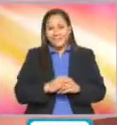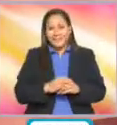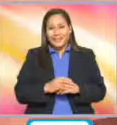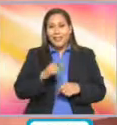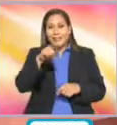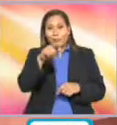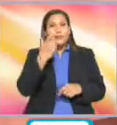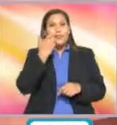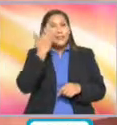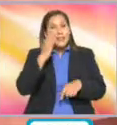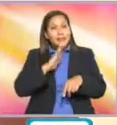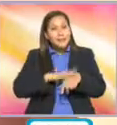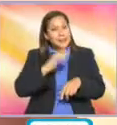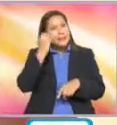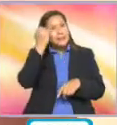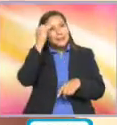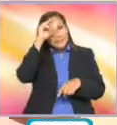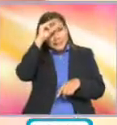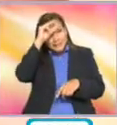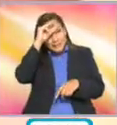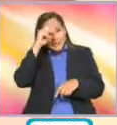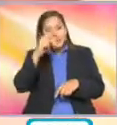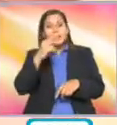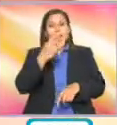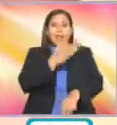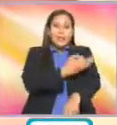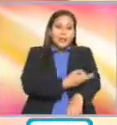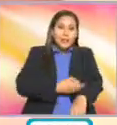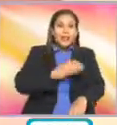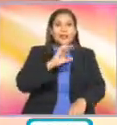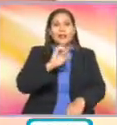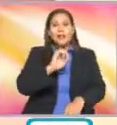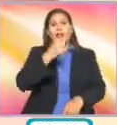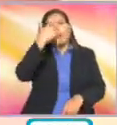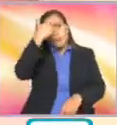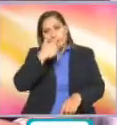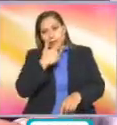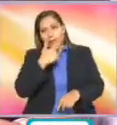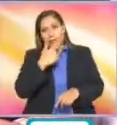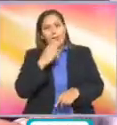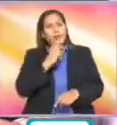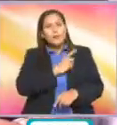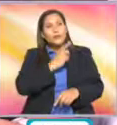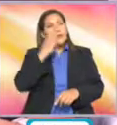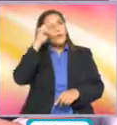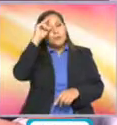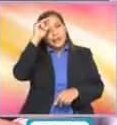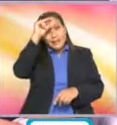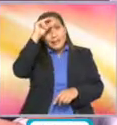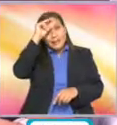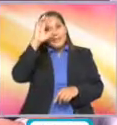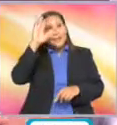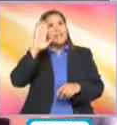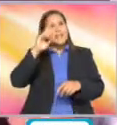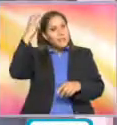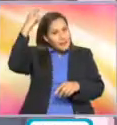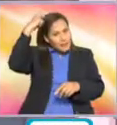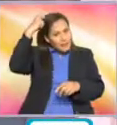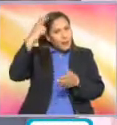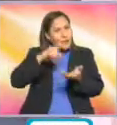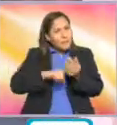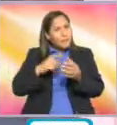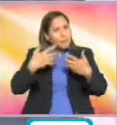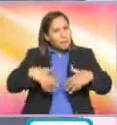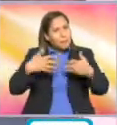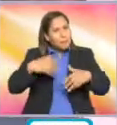creativo, por ejemplo, que practiques deporte en tarde-noche y que las ideas te vienen solas. ¿Será por esto de que produces endorfinas?